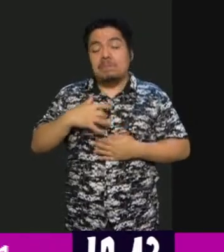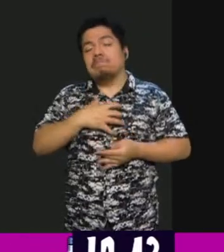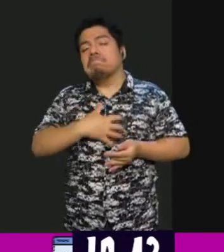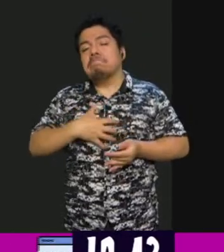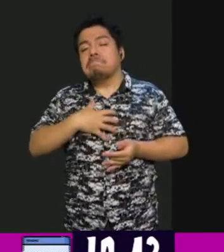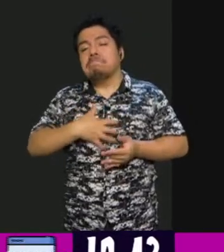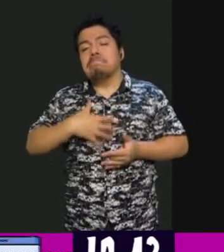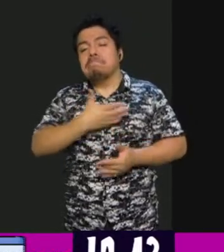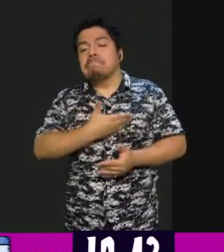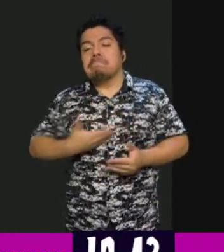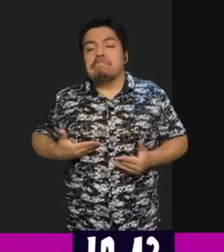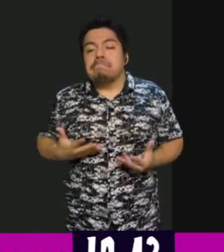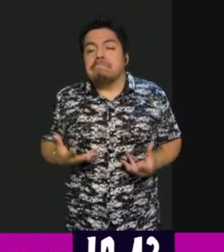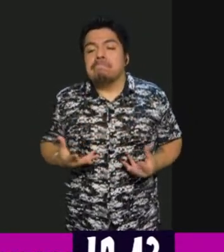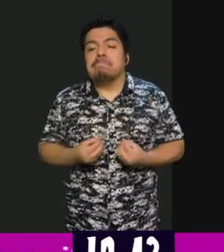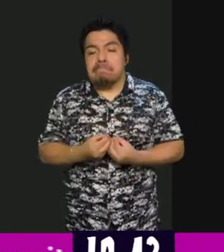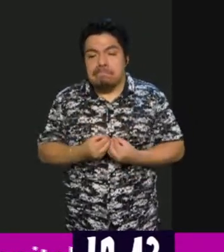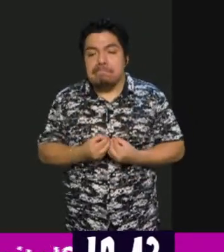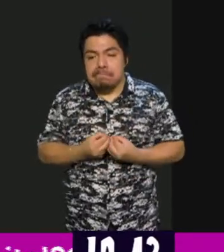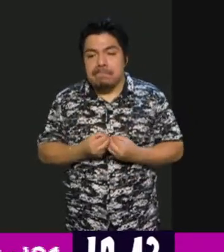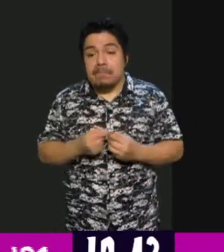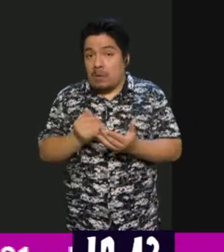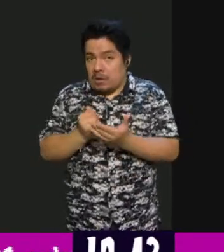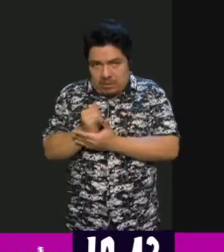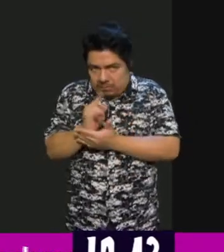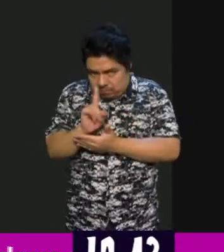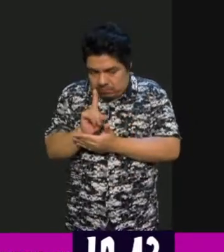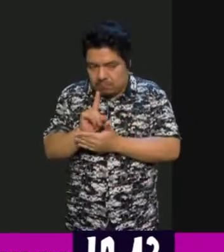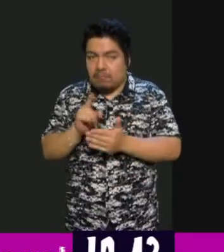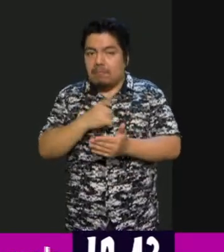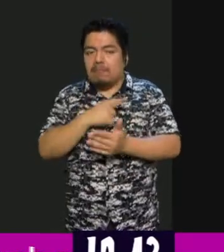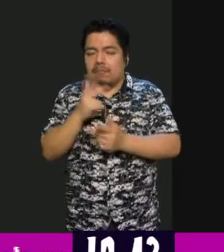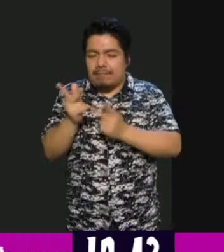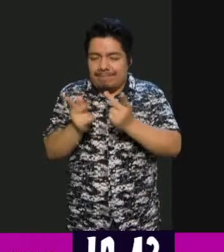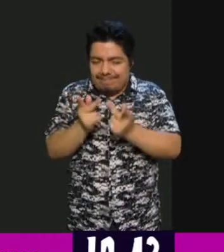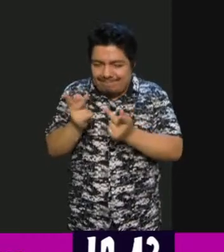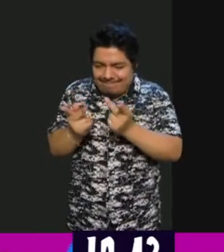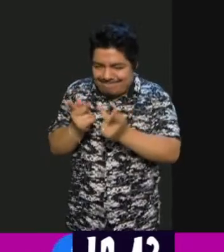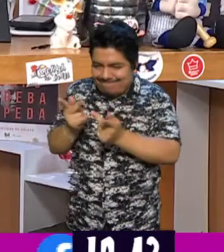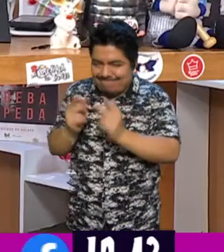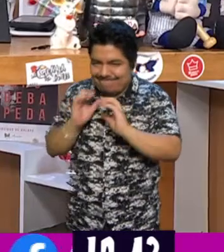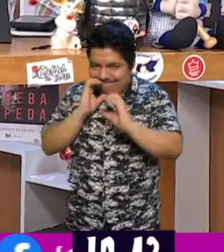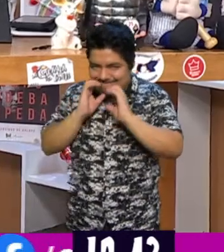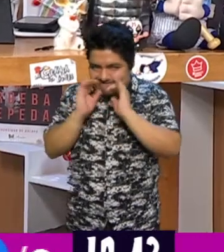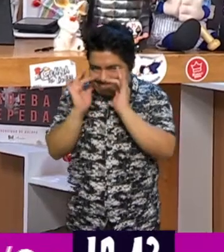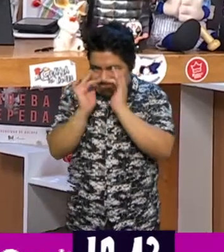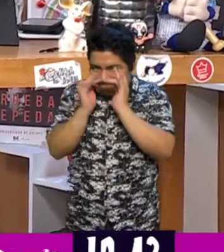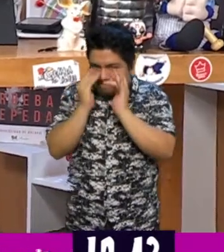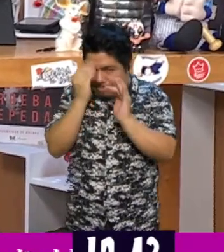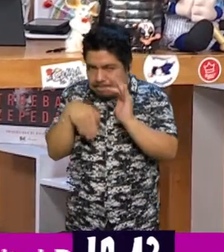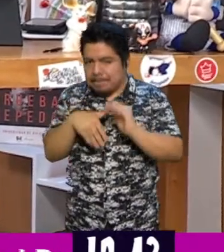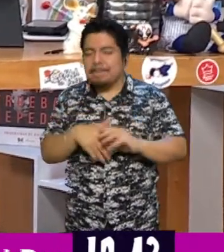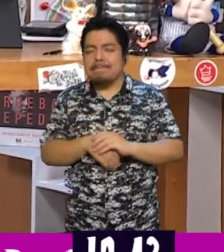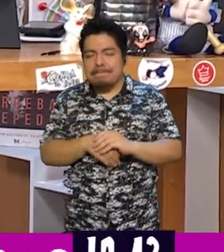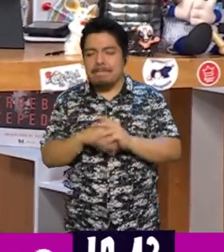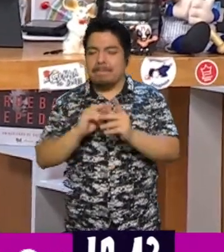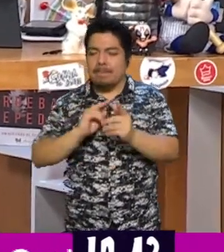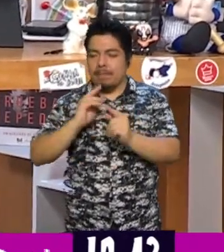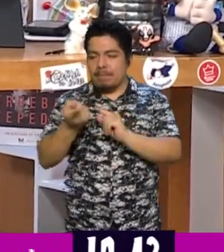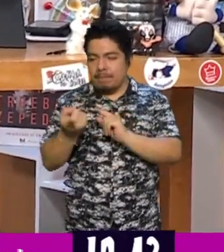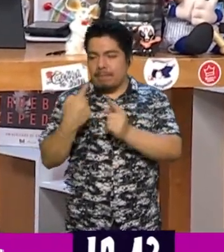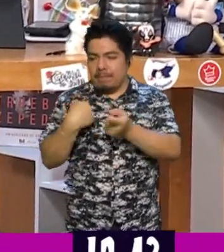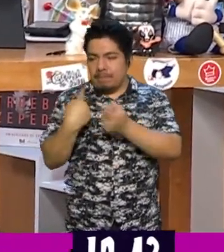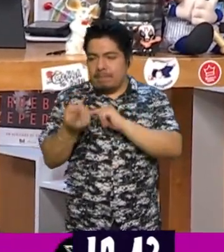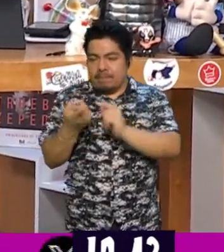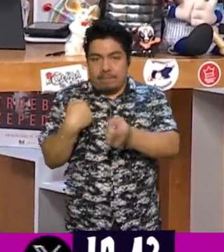con el presidente, no tomando decisiones, pero sí siendo un eje medular de la conversación de ida y vuelta entre